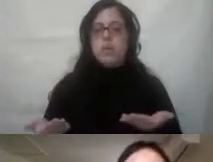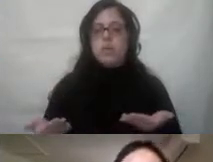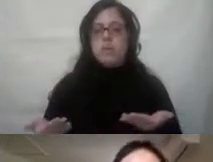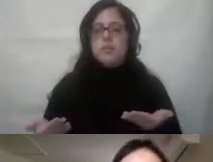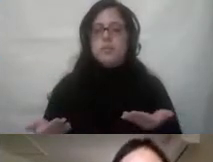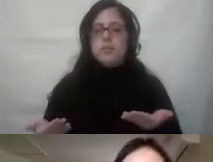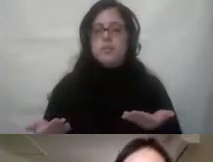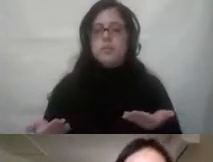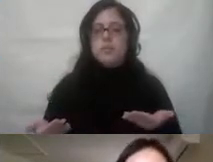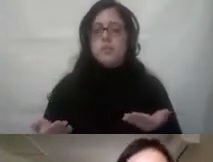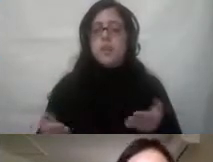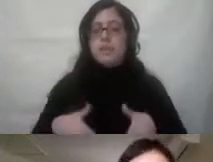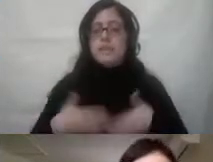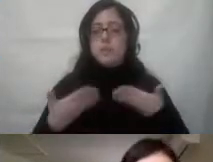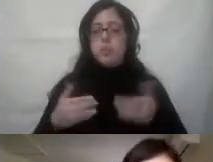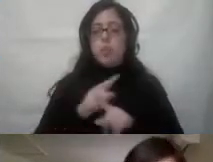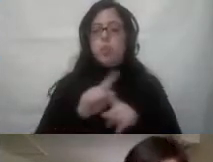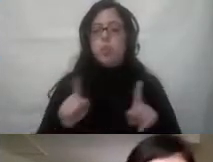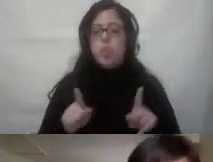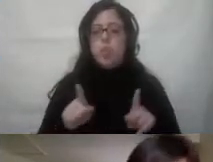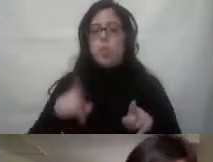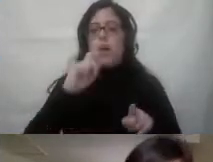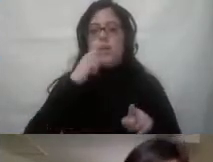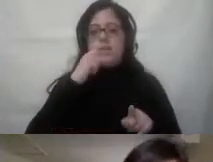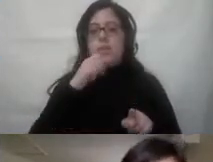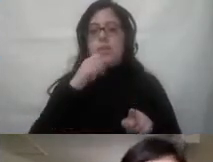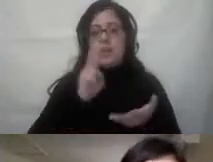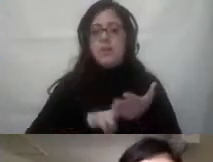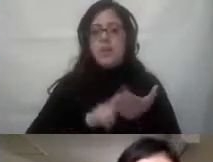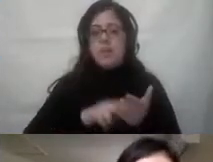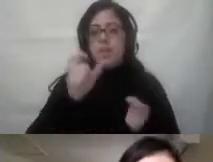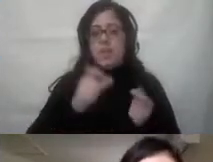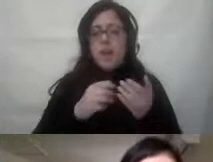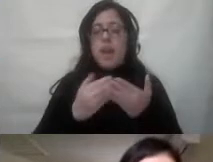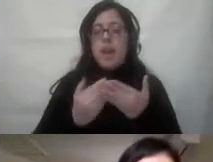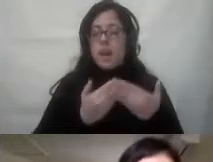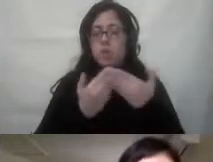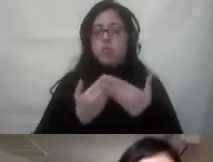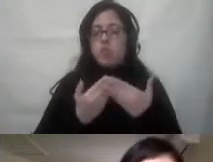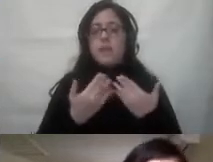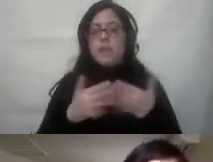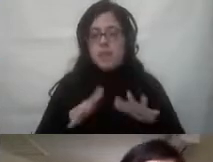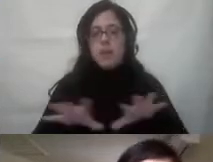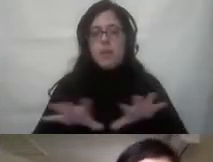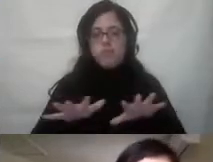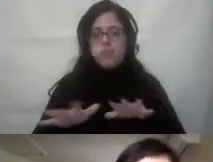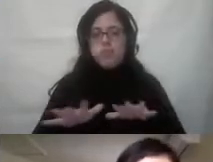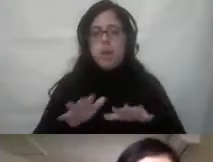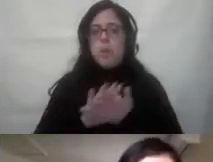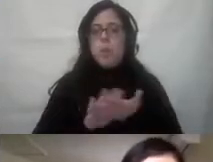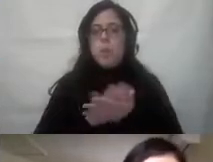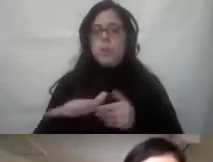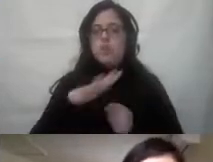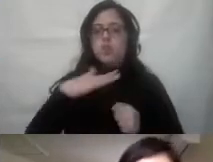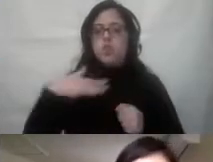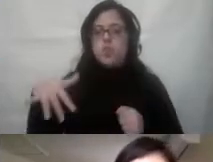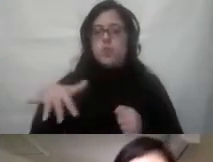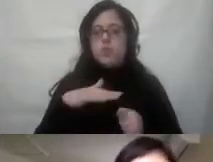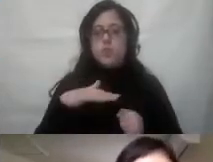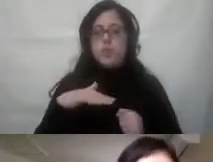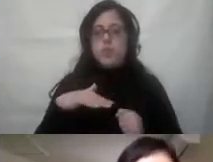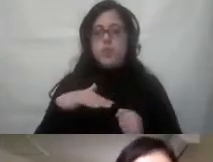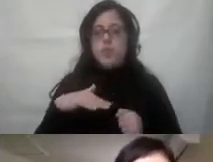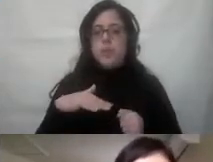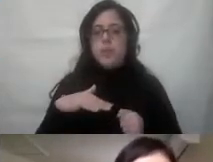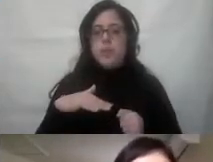una simulación, sino que el estudiante realmente actúa. Por ejemplo, situaciones donde desarrollamos